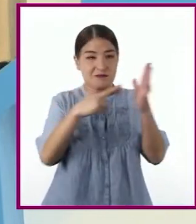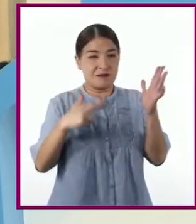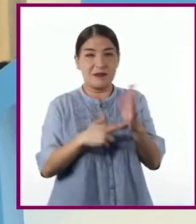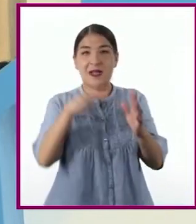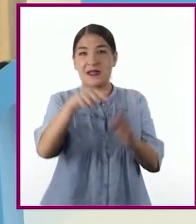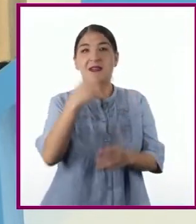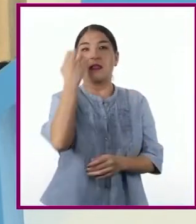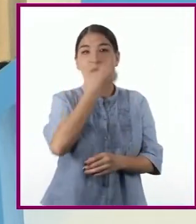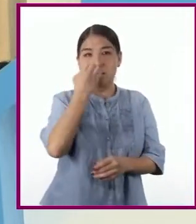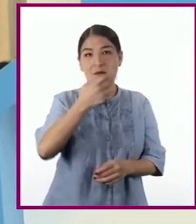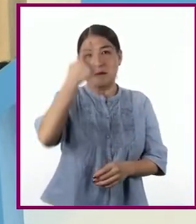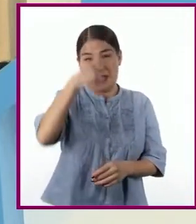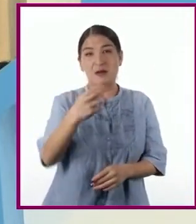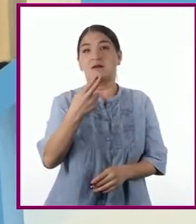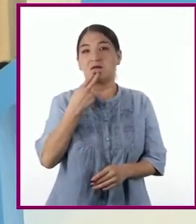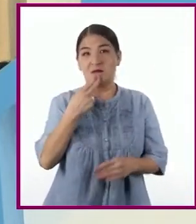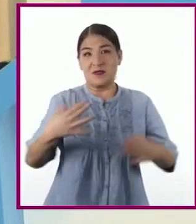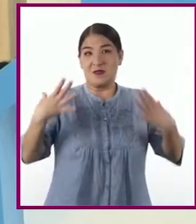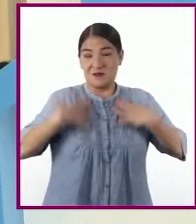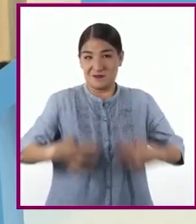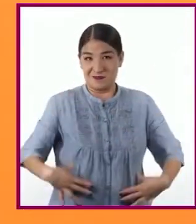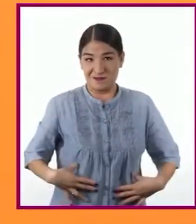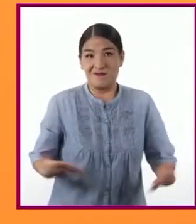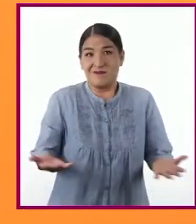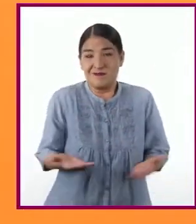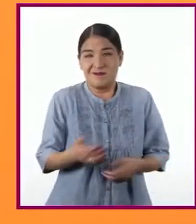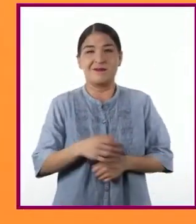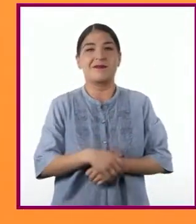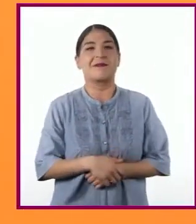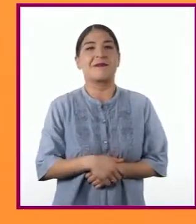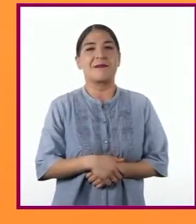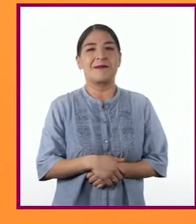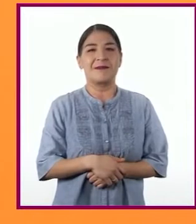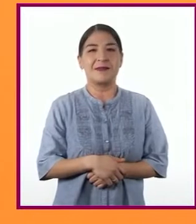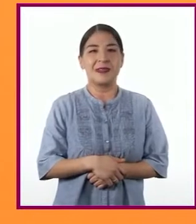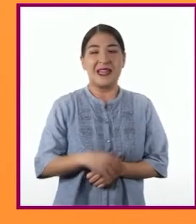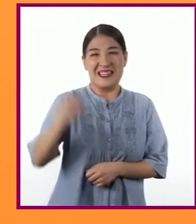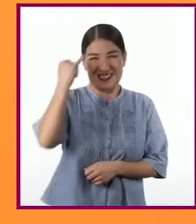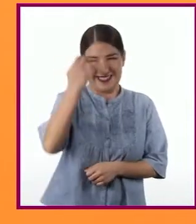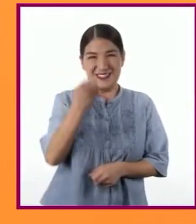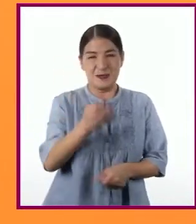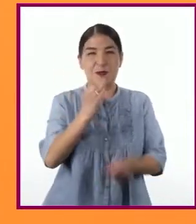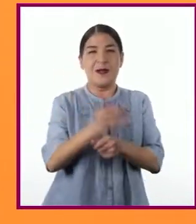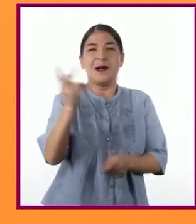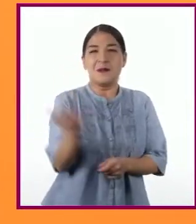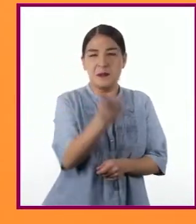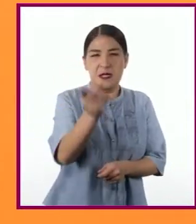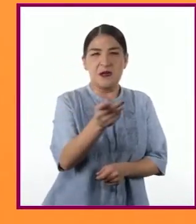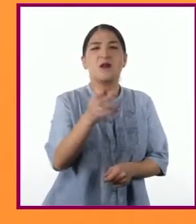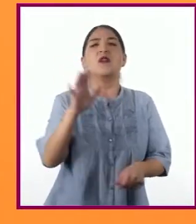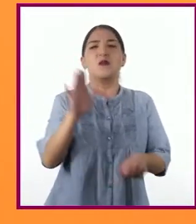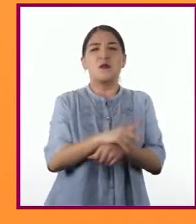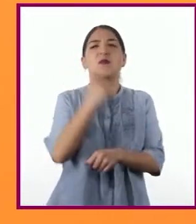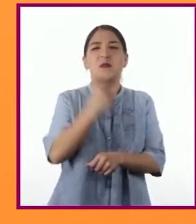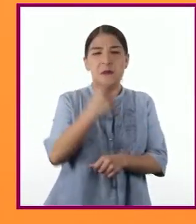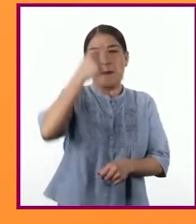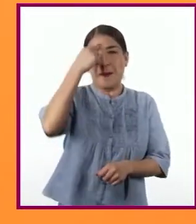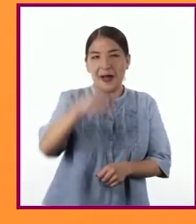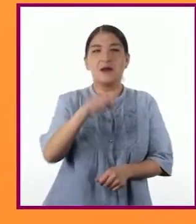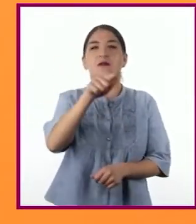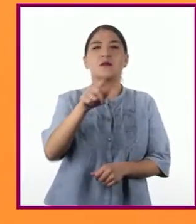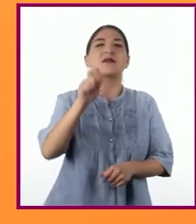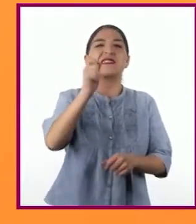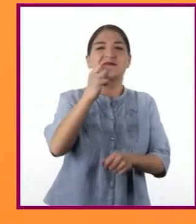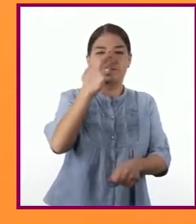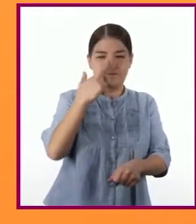escolar respecto al uso del uniforme. La idea de estas preguntas es resaltar la importancia que tiene el